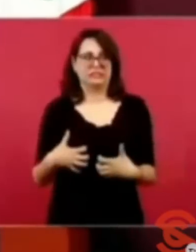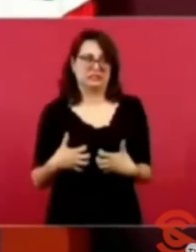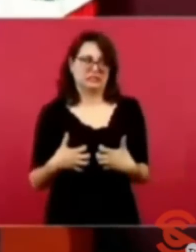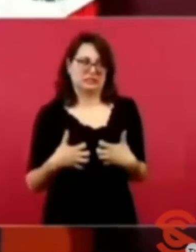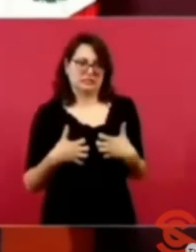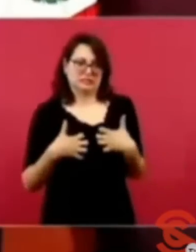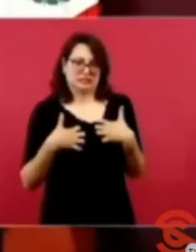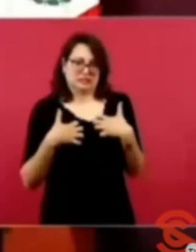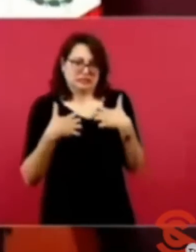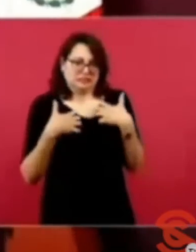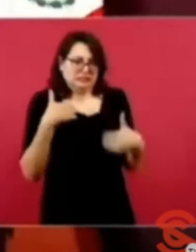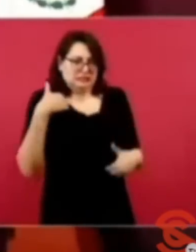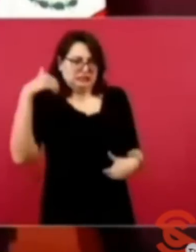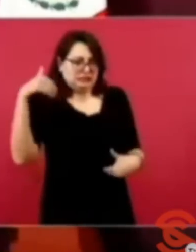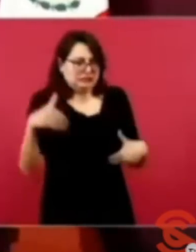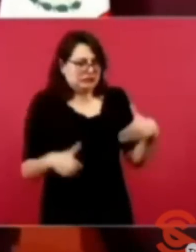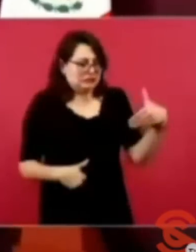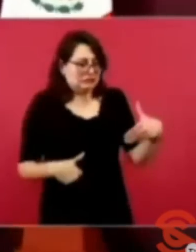entre más me golpean,